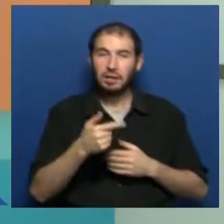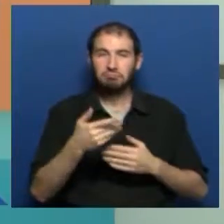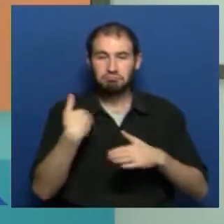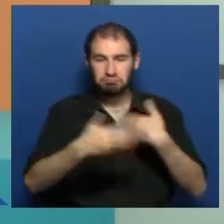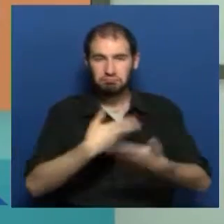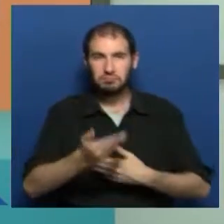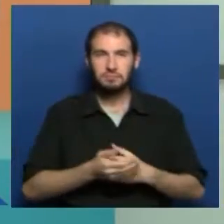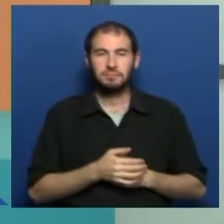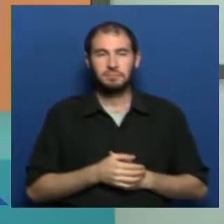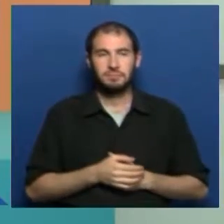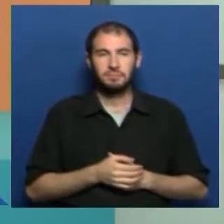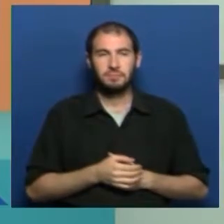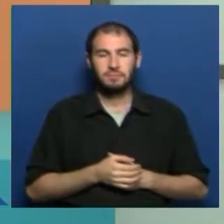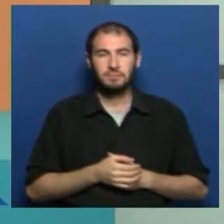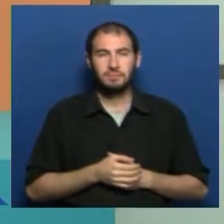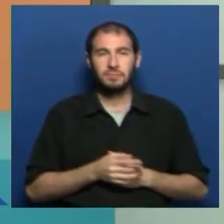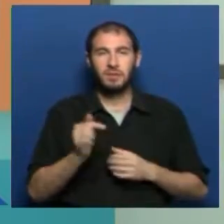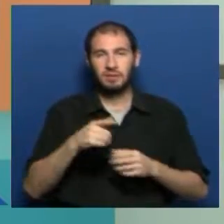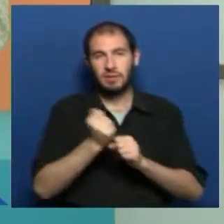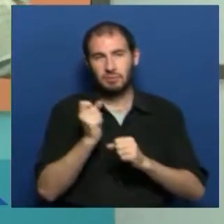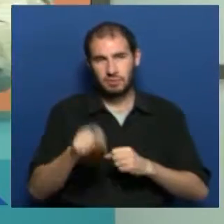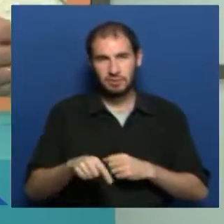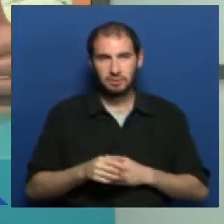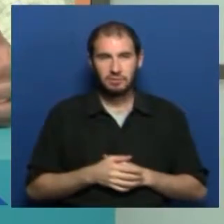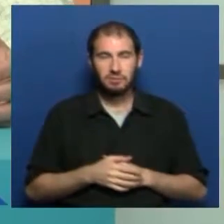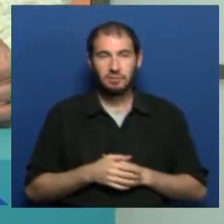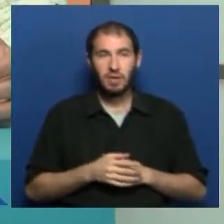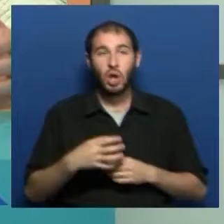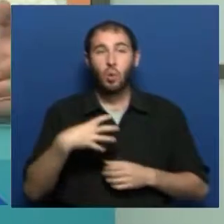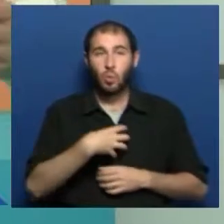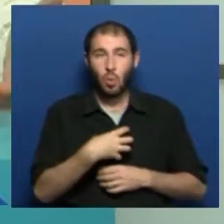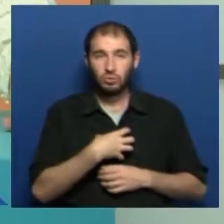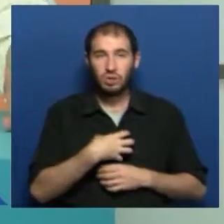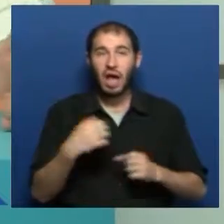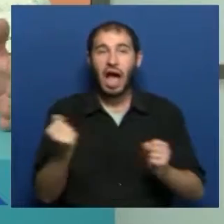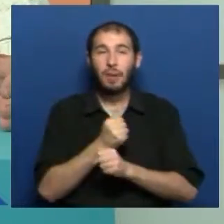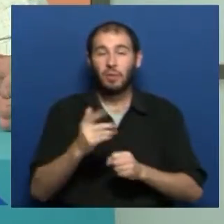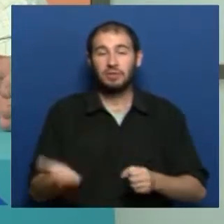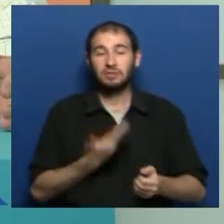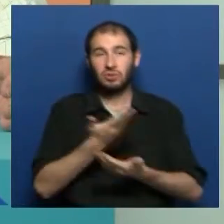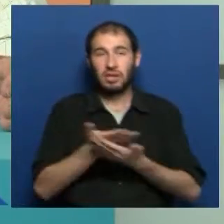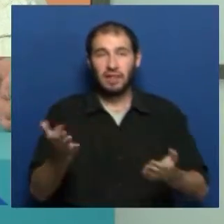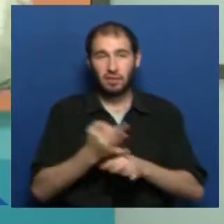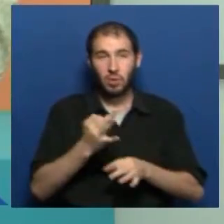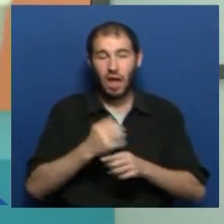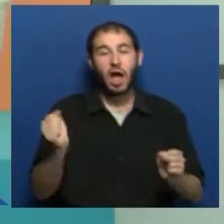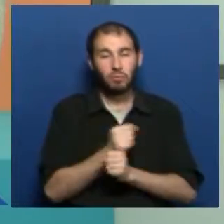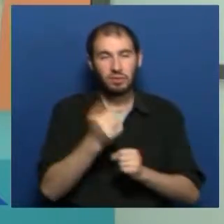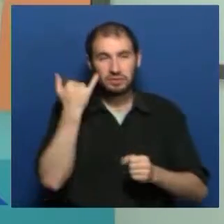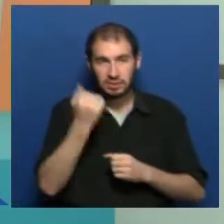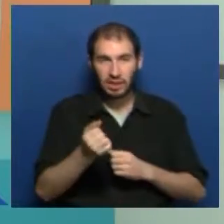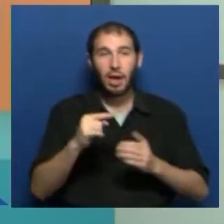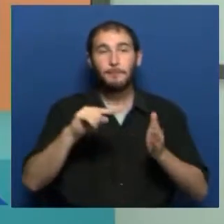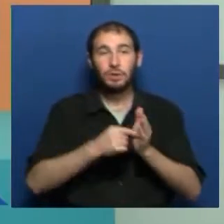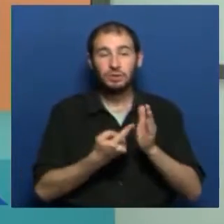desempeñen en esta labor. Y el curso fue aprobado por la Dirección General de Escuelas y le da